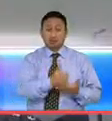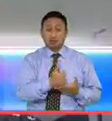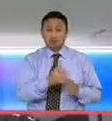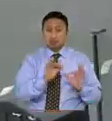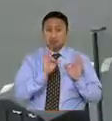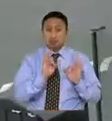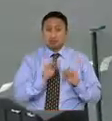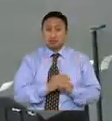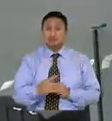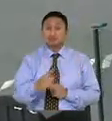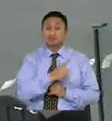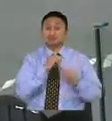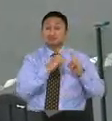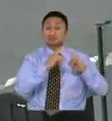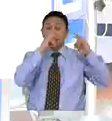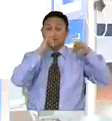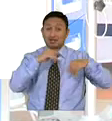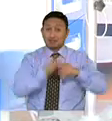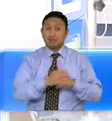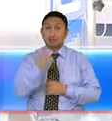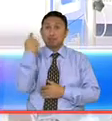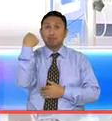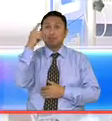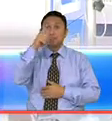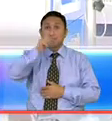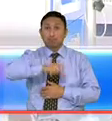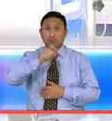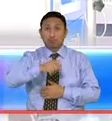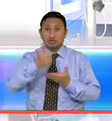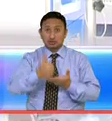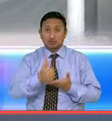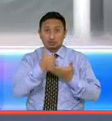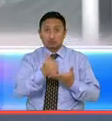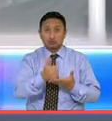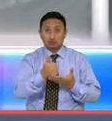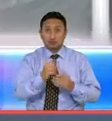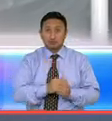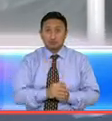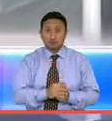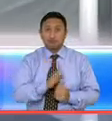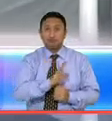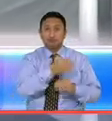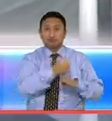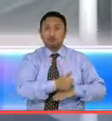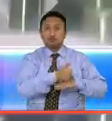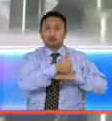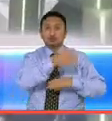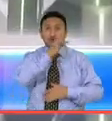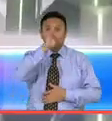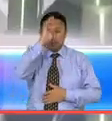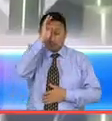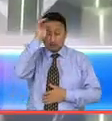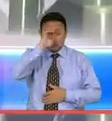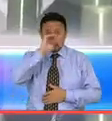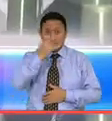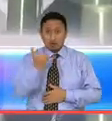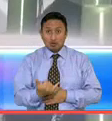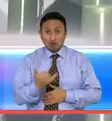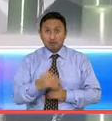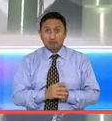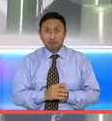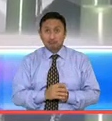Gracias a estas carpas, miles de personas han podido recibir tratamiento oportuno. Según las autoridades del hospital, pese a la disminución